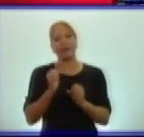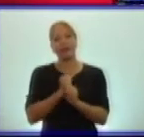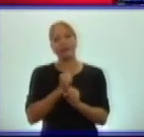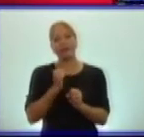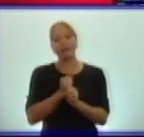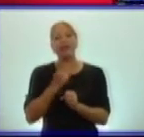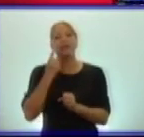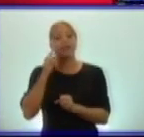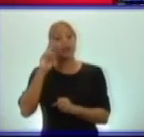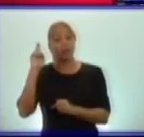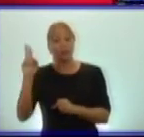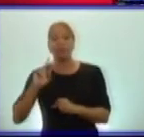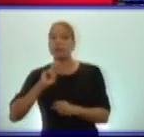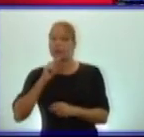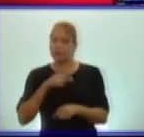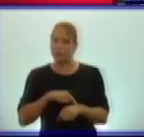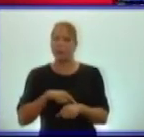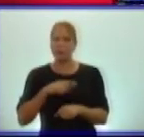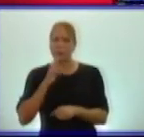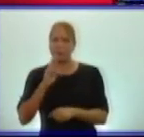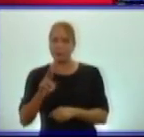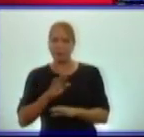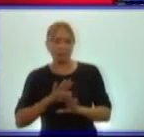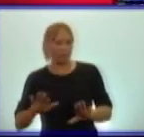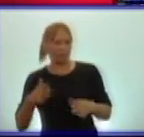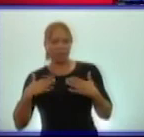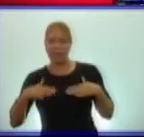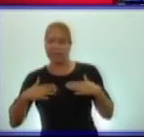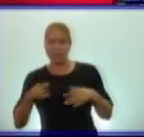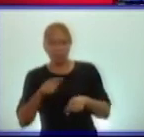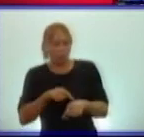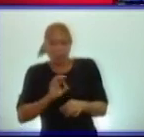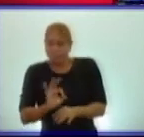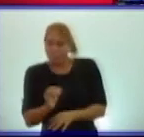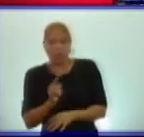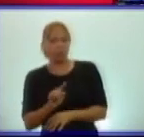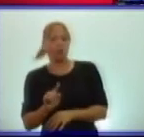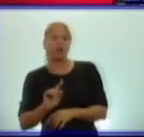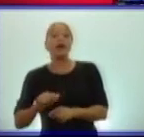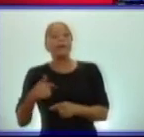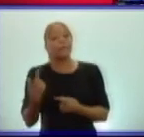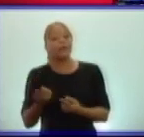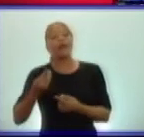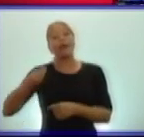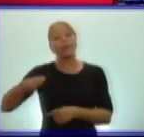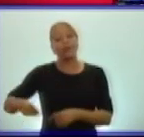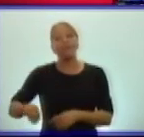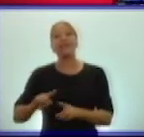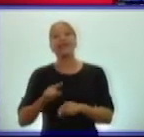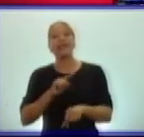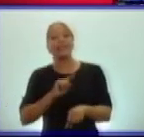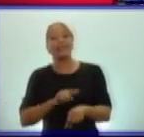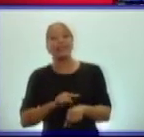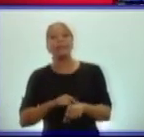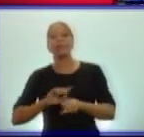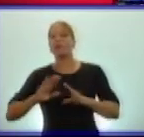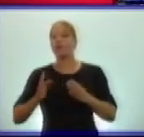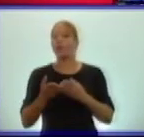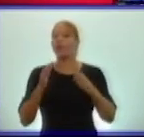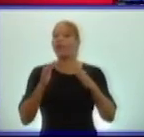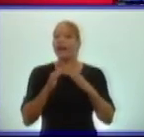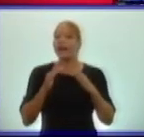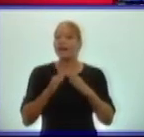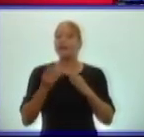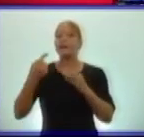tener tiempo para responder estas actividades, que no es para que la hagan en el momento, pero que sí aprovechen el espacio que tienen en casa